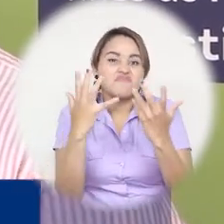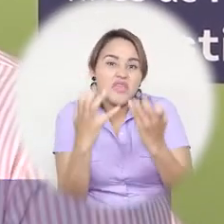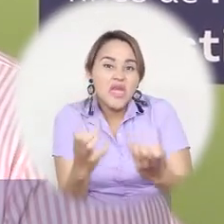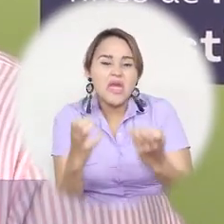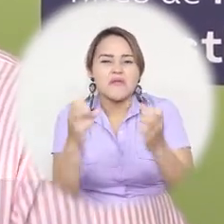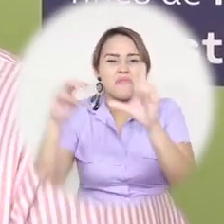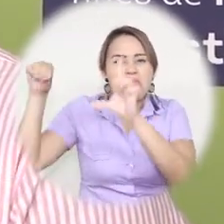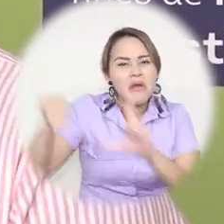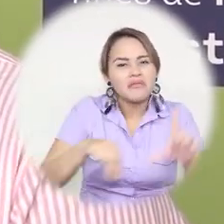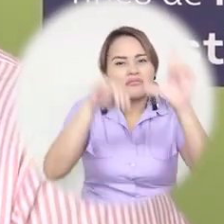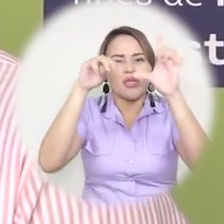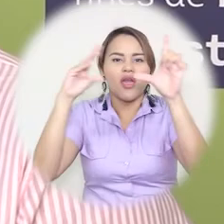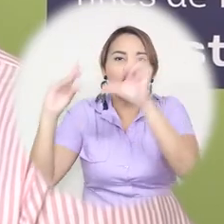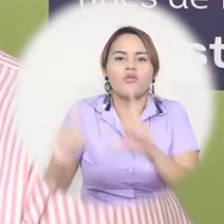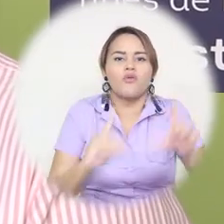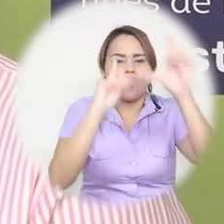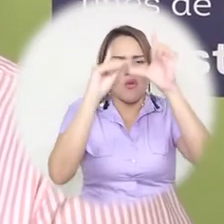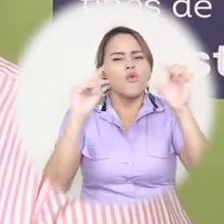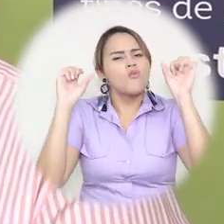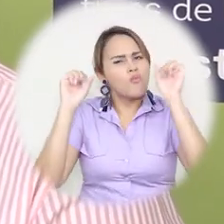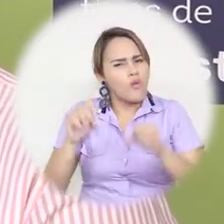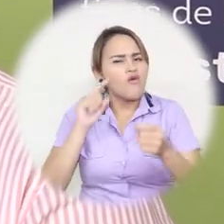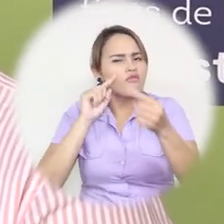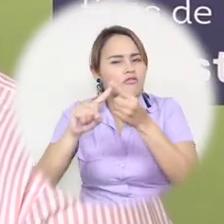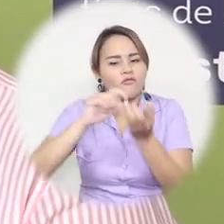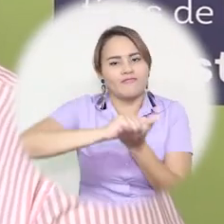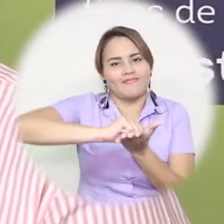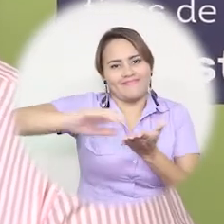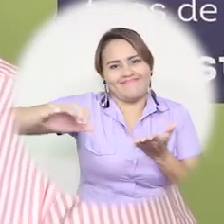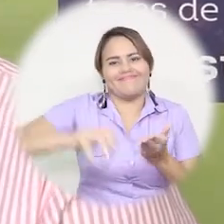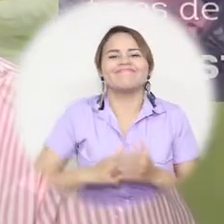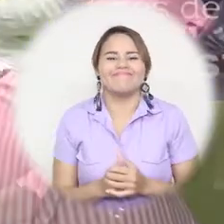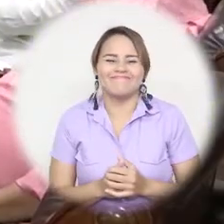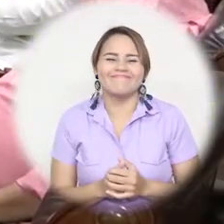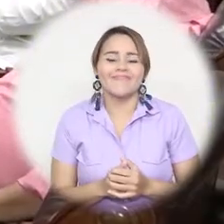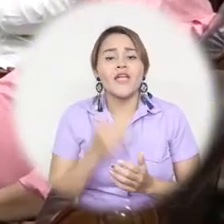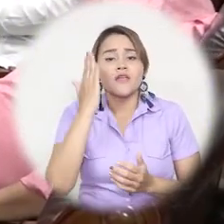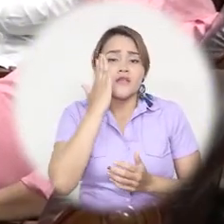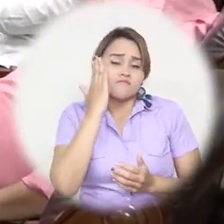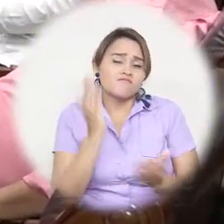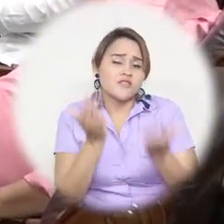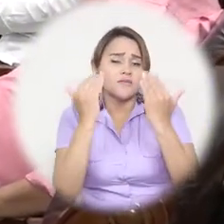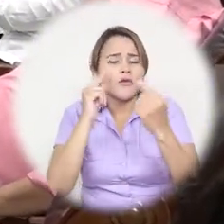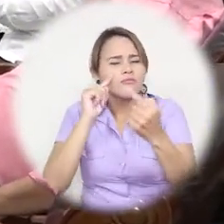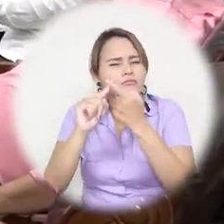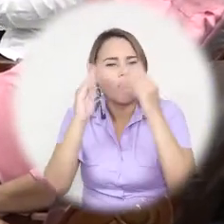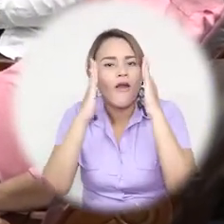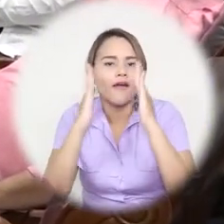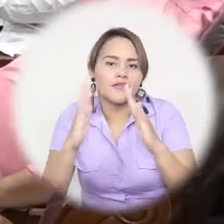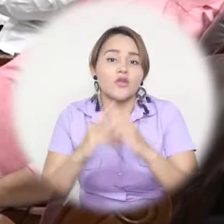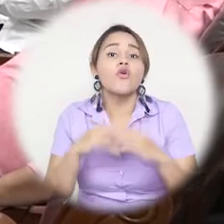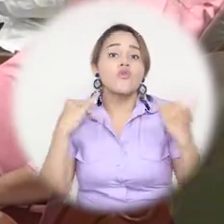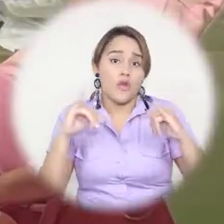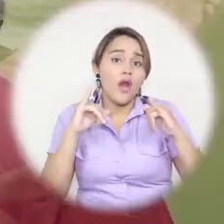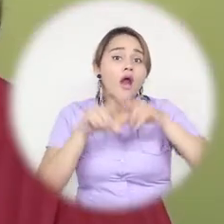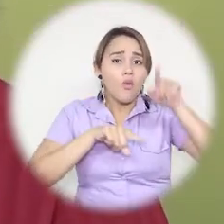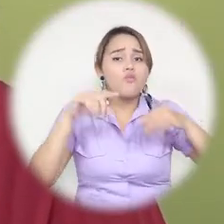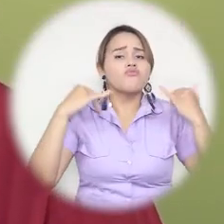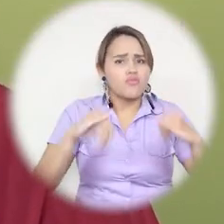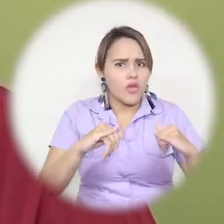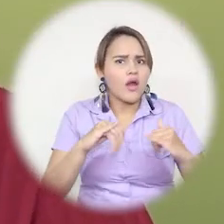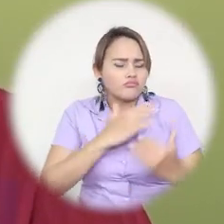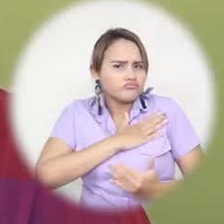y doctorado. Esto permitiendo la formación continua de esta población que ya cuenta con una serie de beneficios en la universidad. Entonces, esta es una